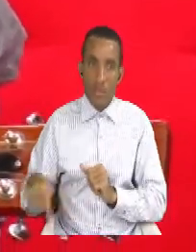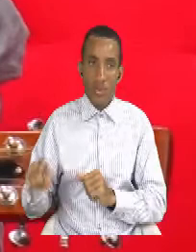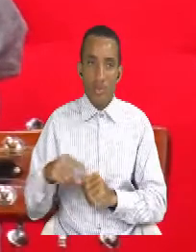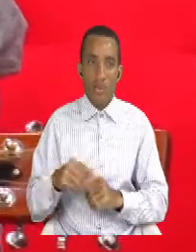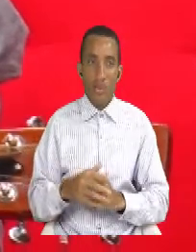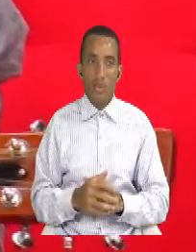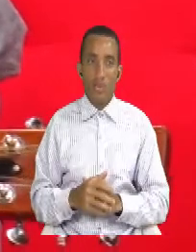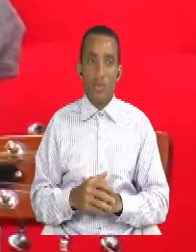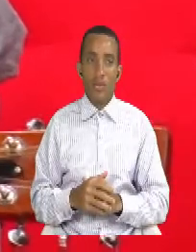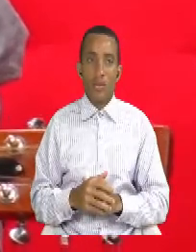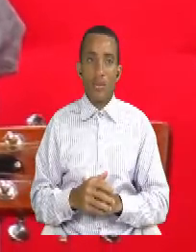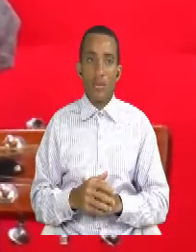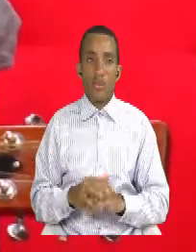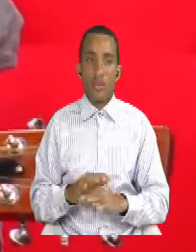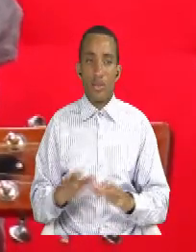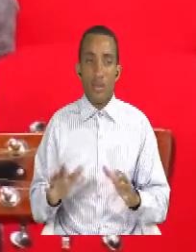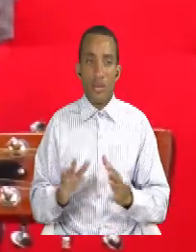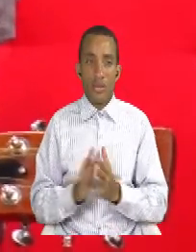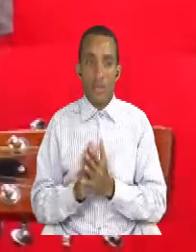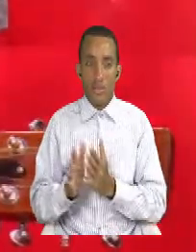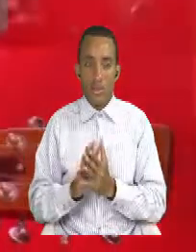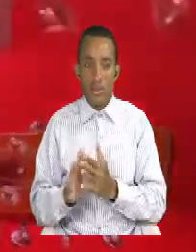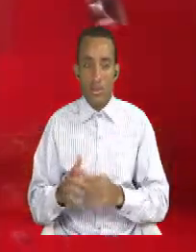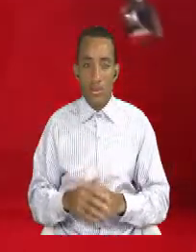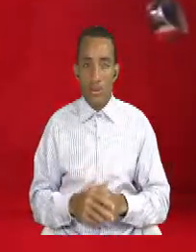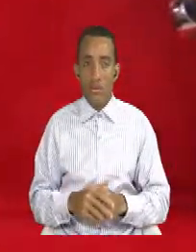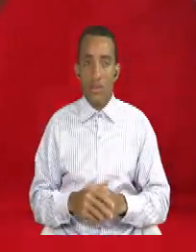ti, no ves que nunca